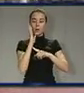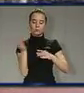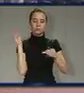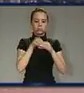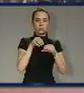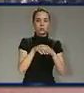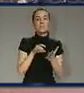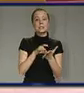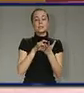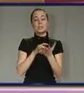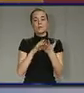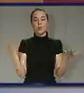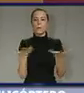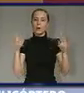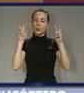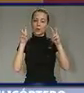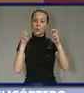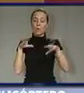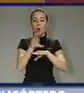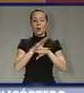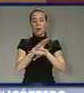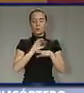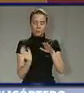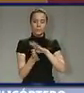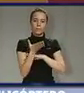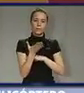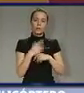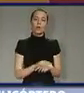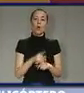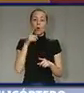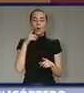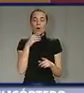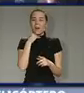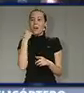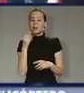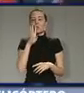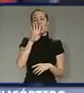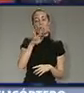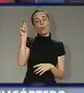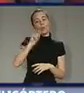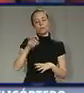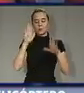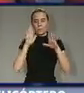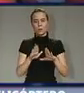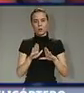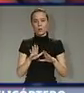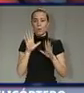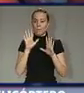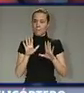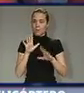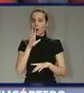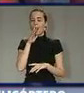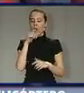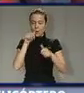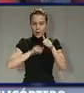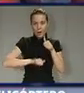el nuevo servicio de emergencias que pone en marcha la Consellería de Gobernación... ...y que durante casi cuatro meses ha estado inoperativo. Ahora el Consejo